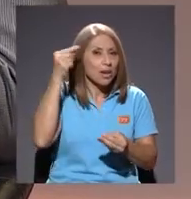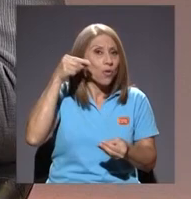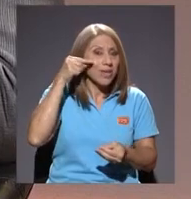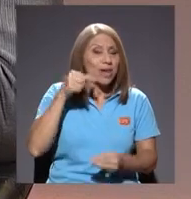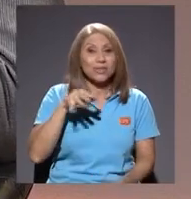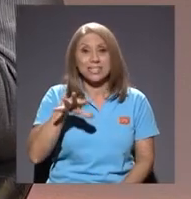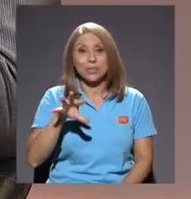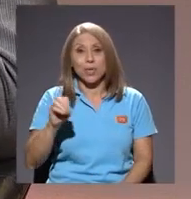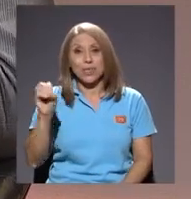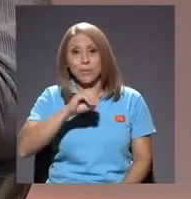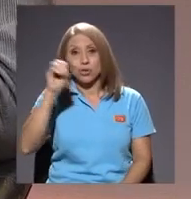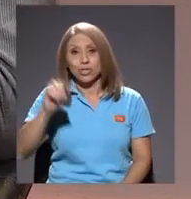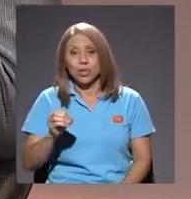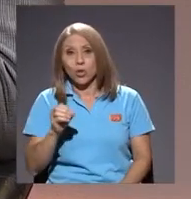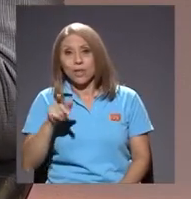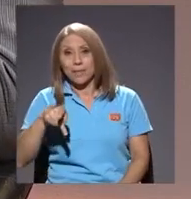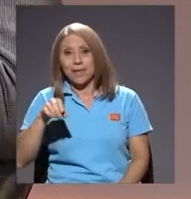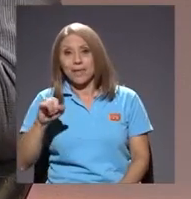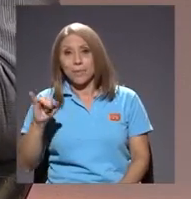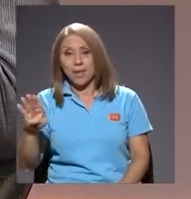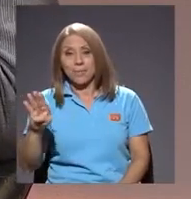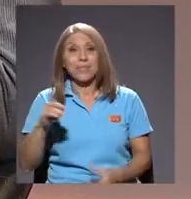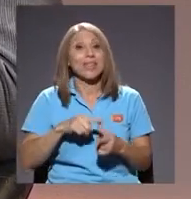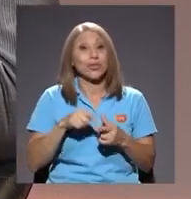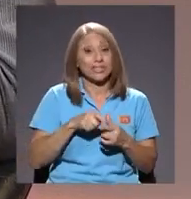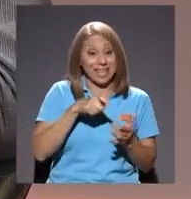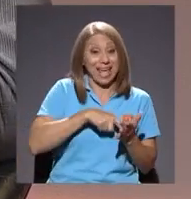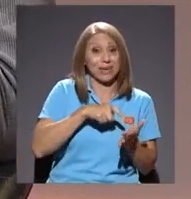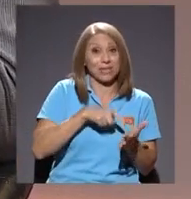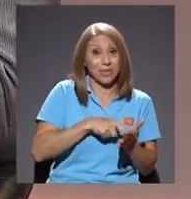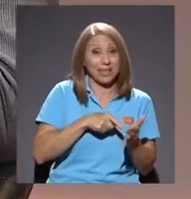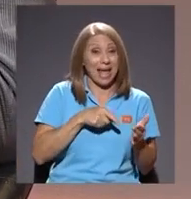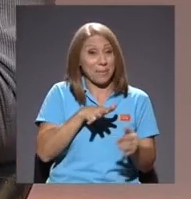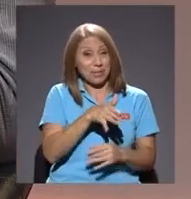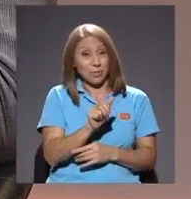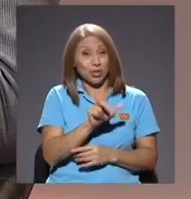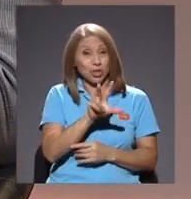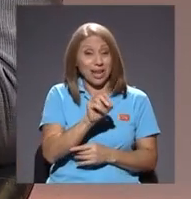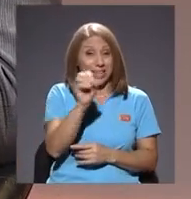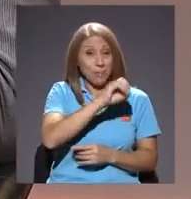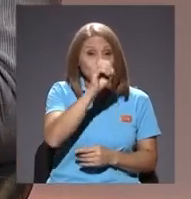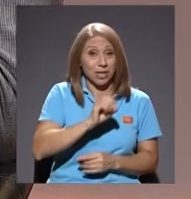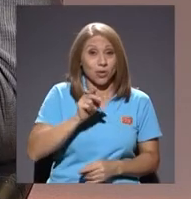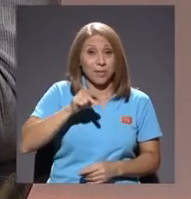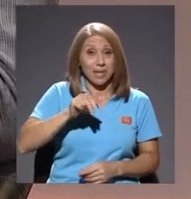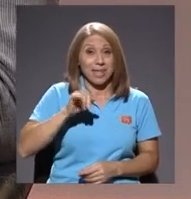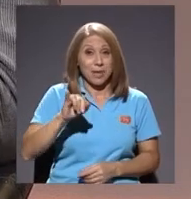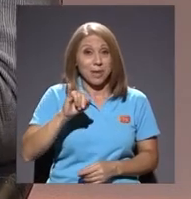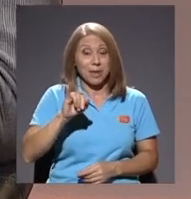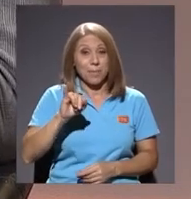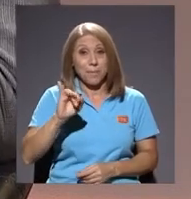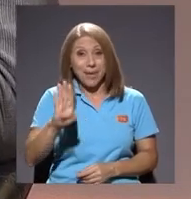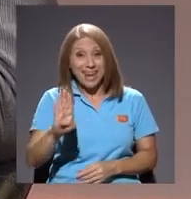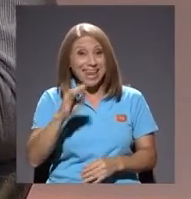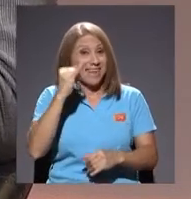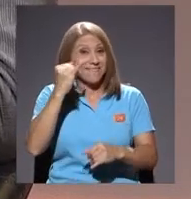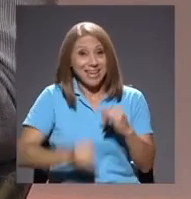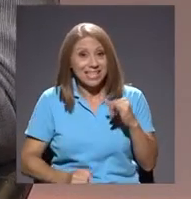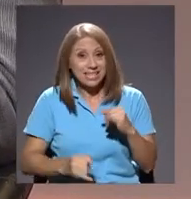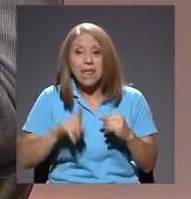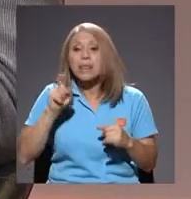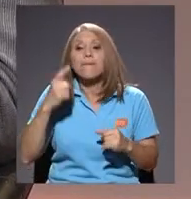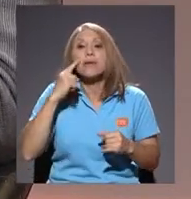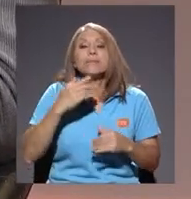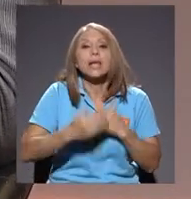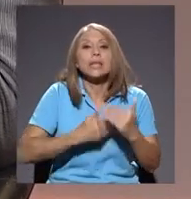estamos hablando que hay deuda equivalente al 30 por ciento del producto que vence y que hay que gestionar si todos los años nosotros siguiéramos acumulando